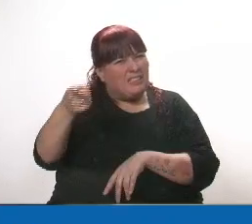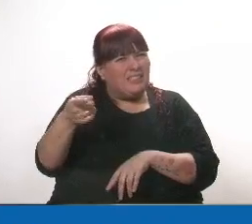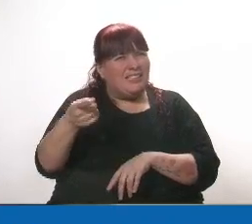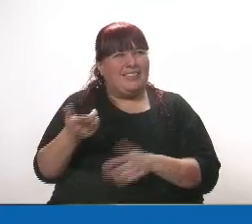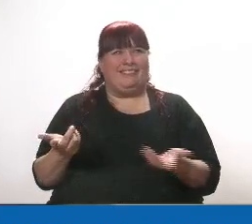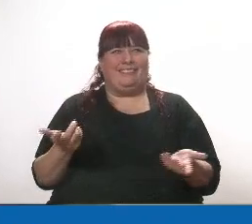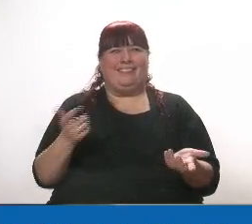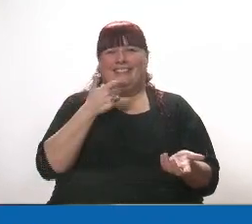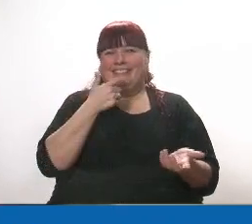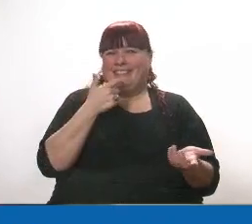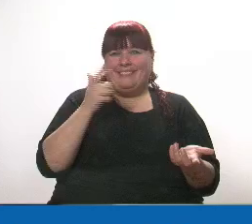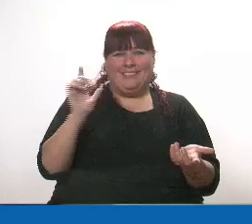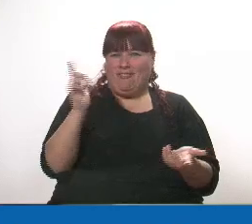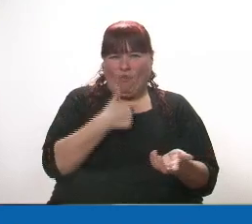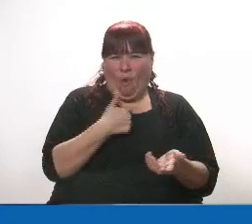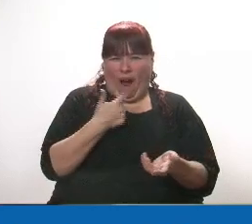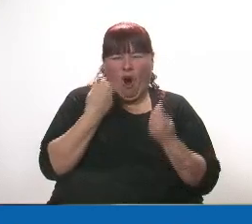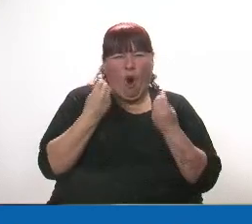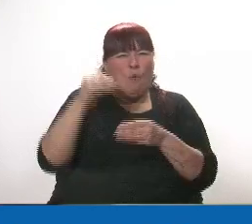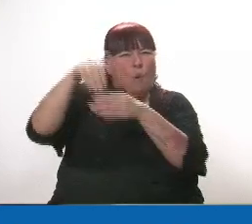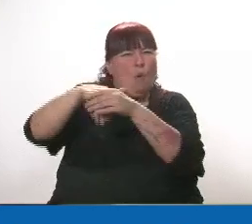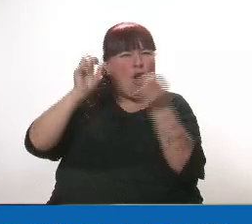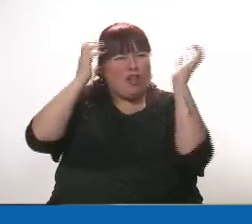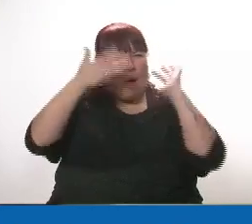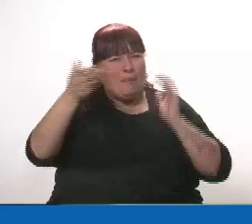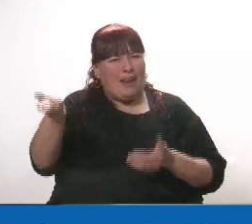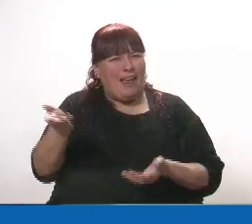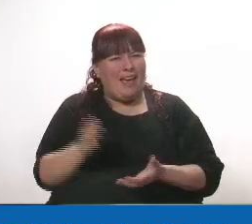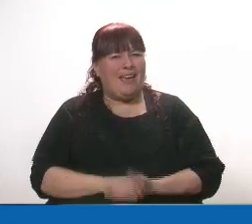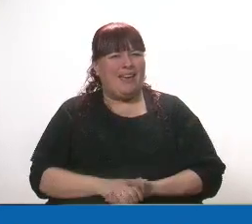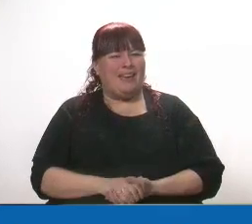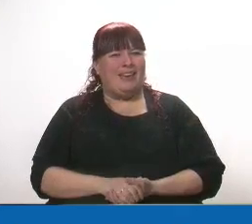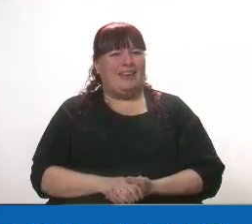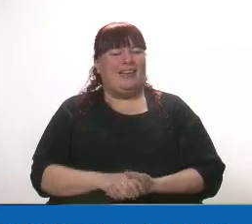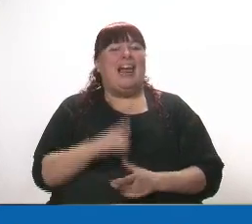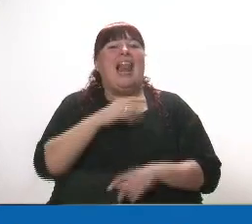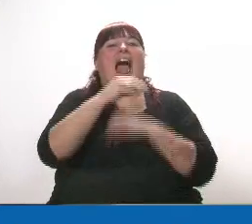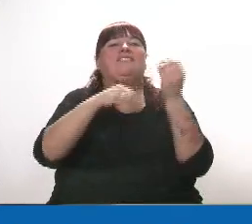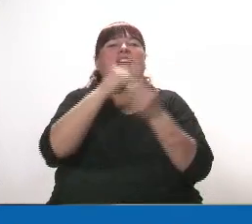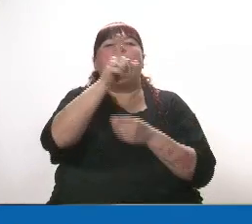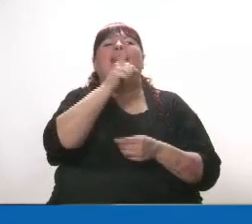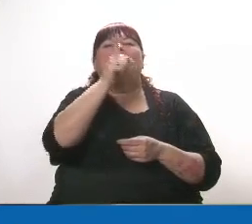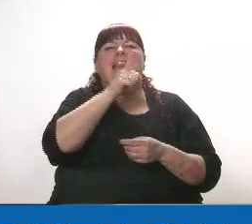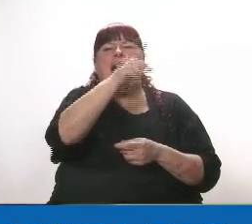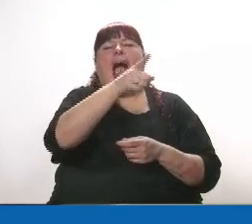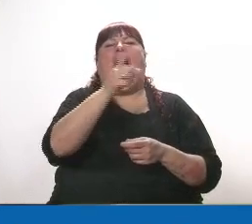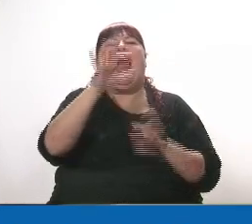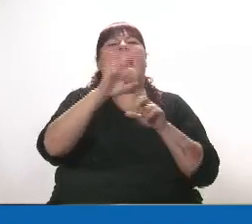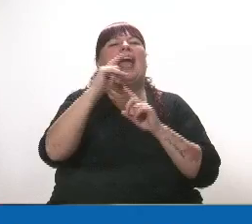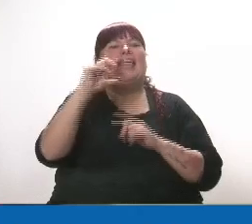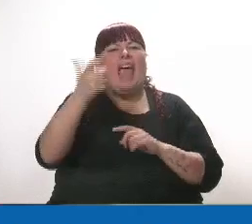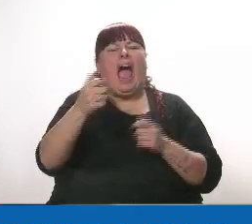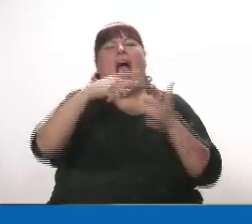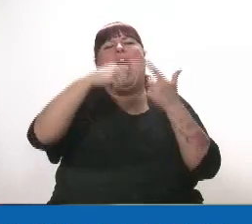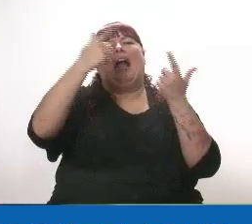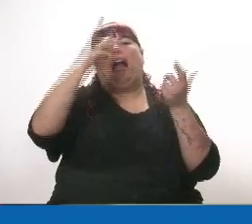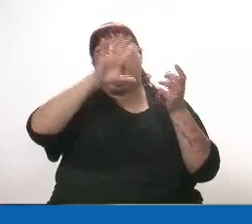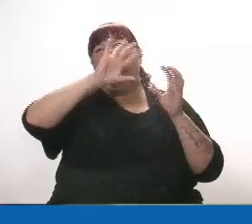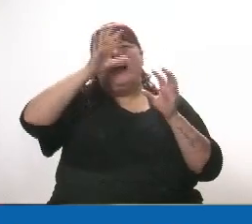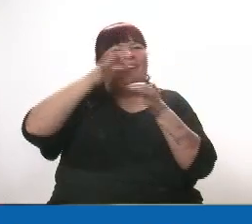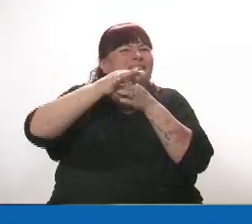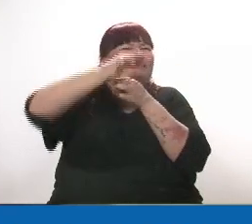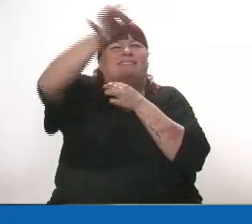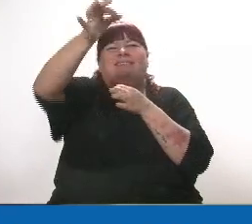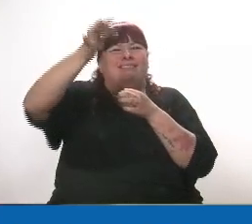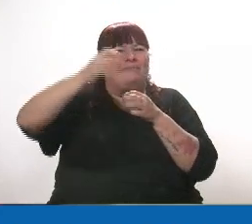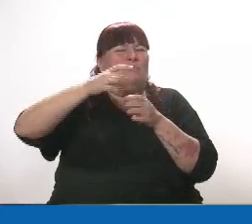esto no hay forma de entenderlo que familias de tilcara de laquiaca de Palmasola en el medio